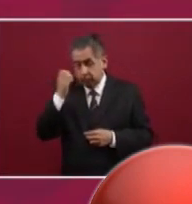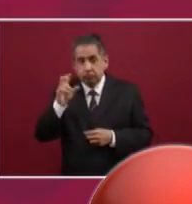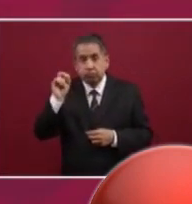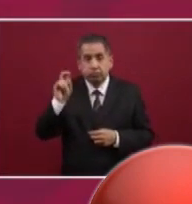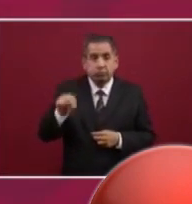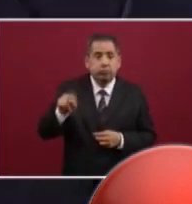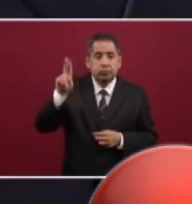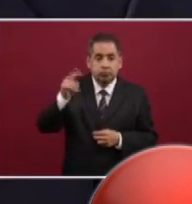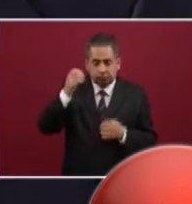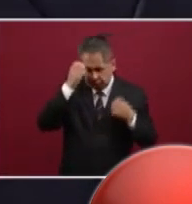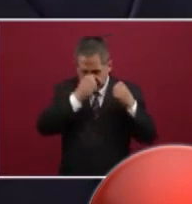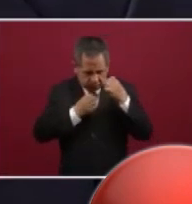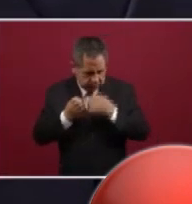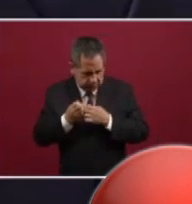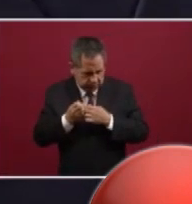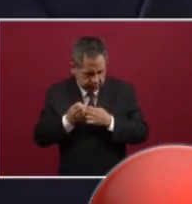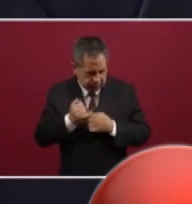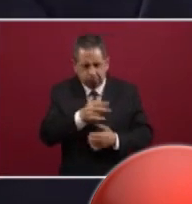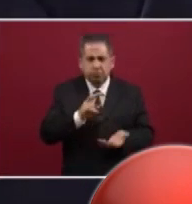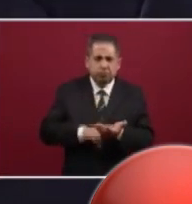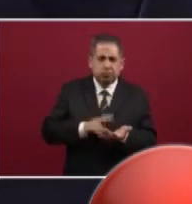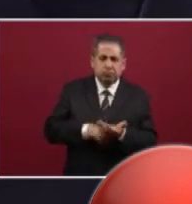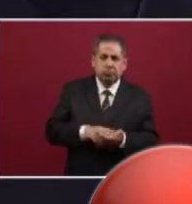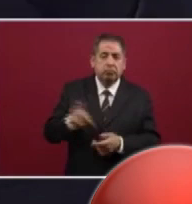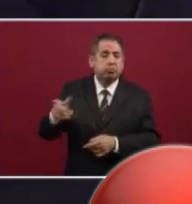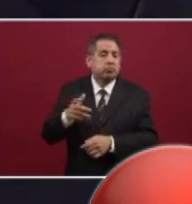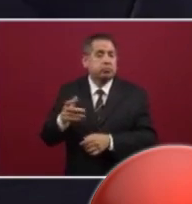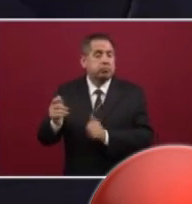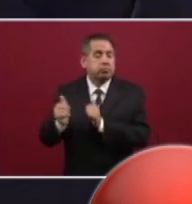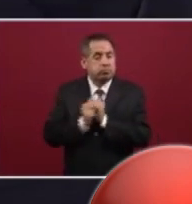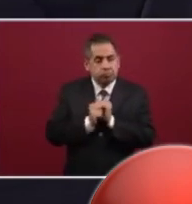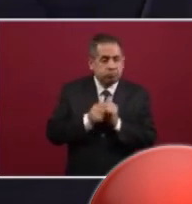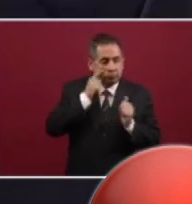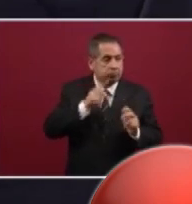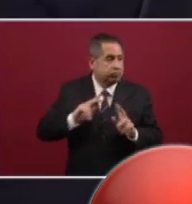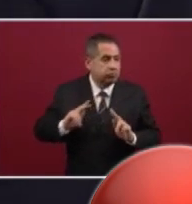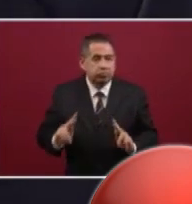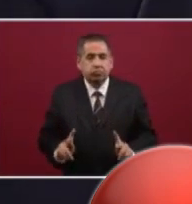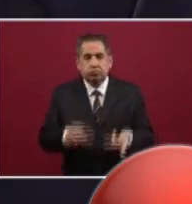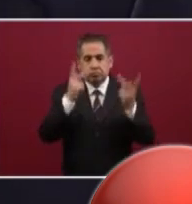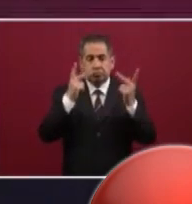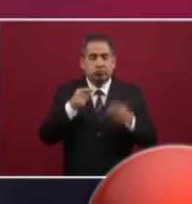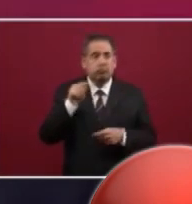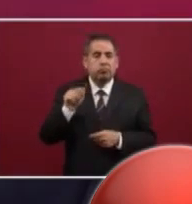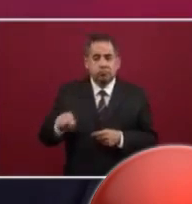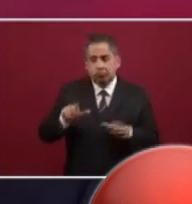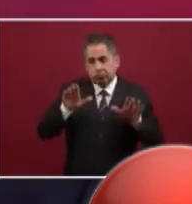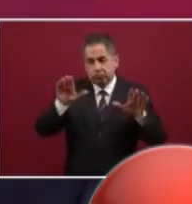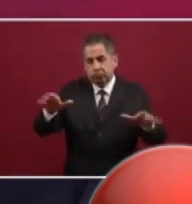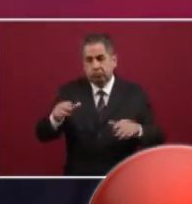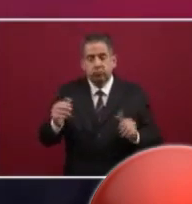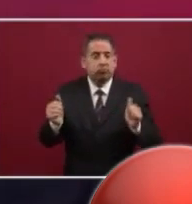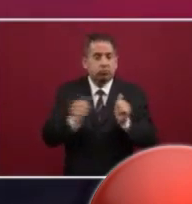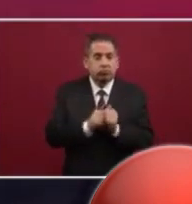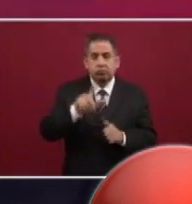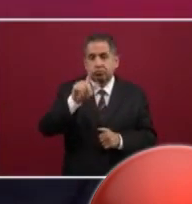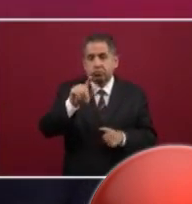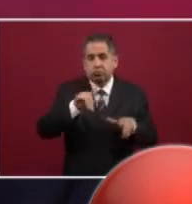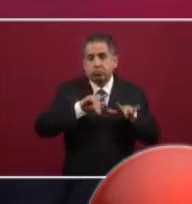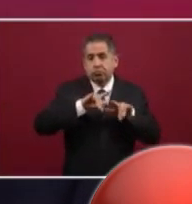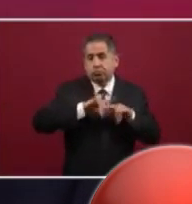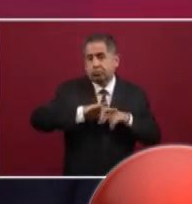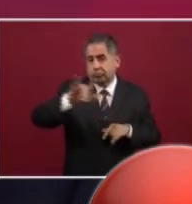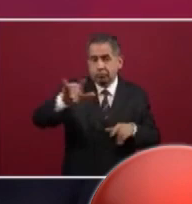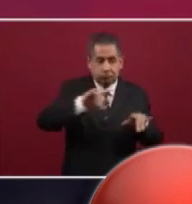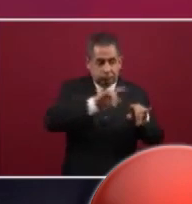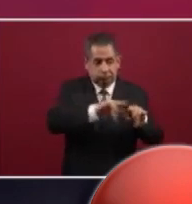Naciones Unidas, porque nos están acompañando en la venta de este avión y de 70